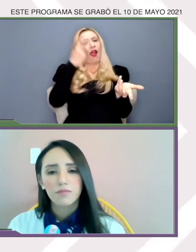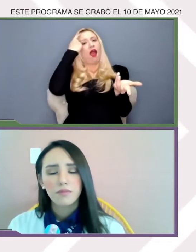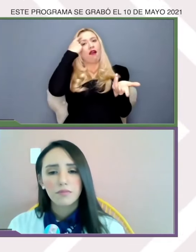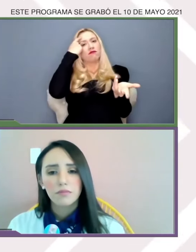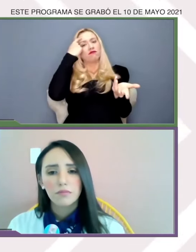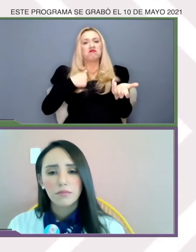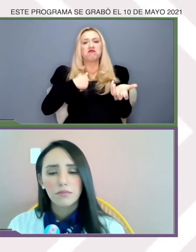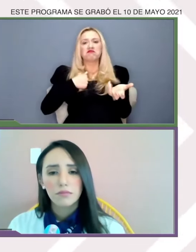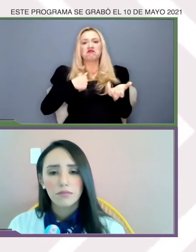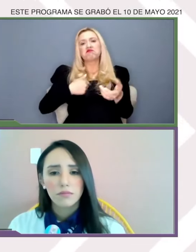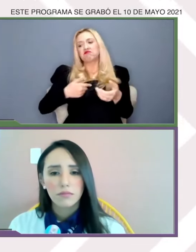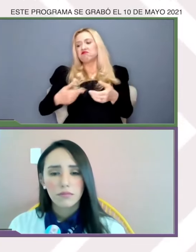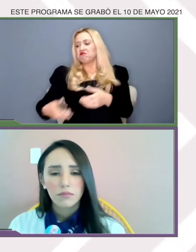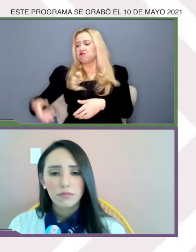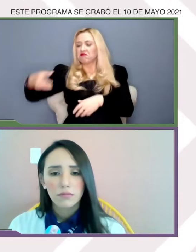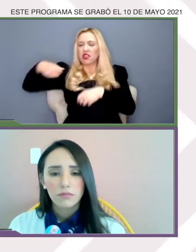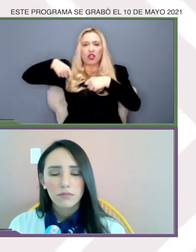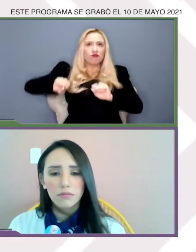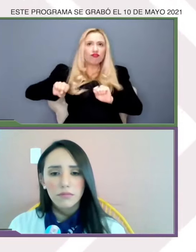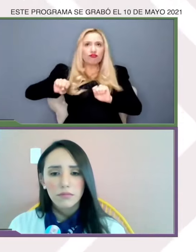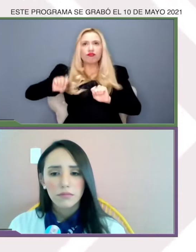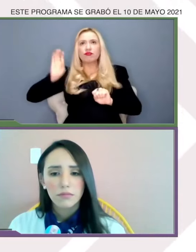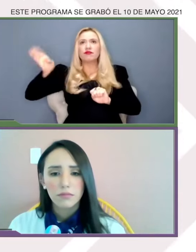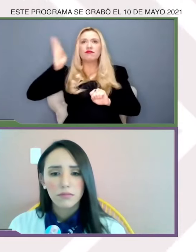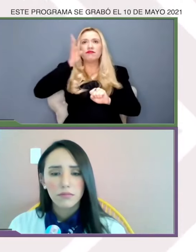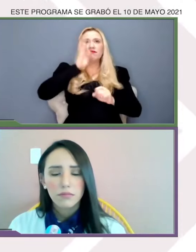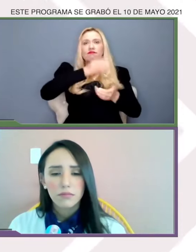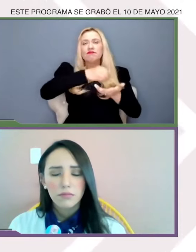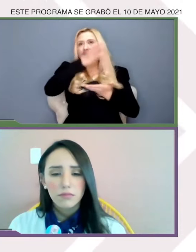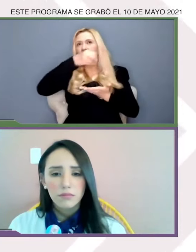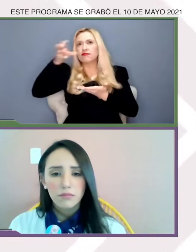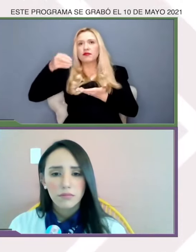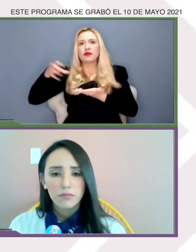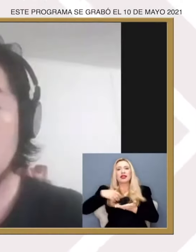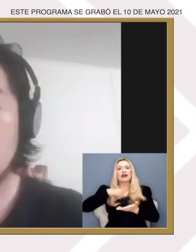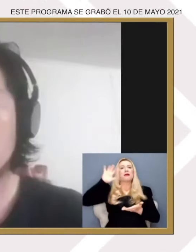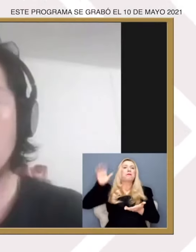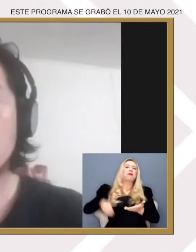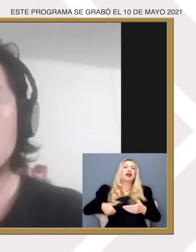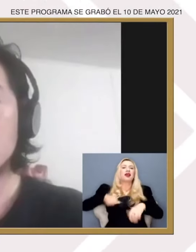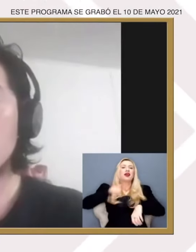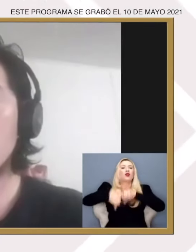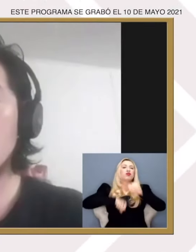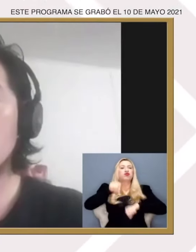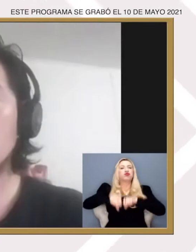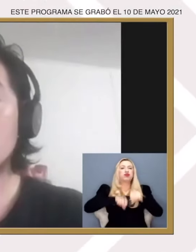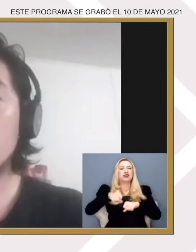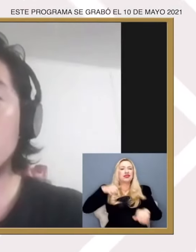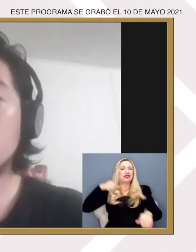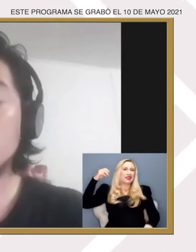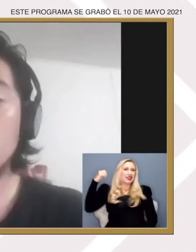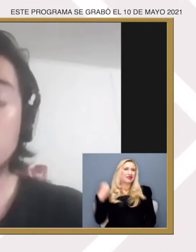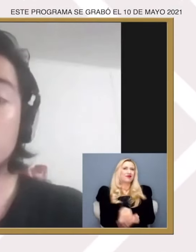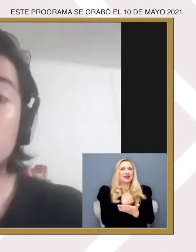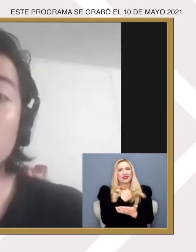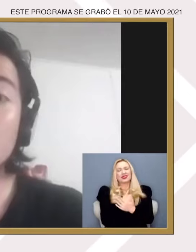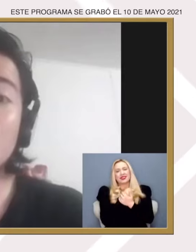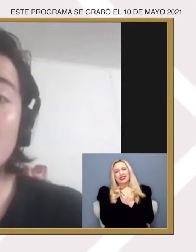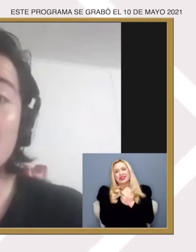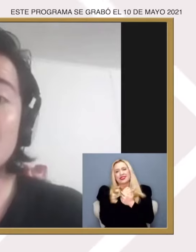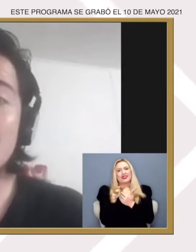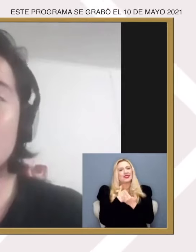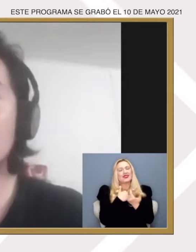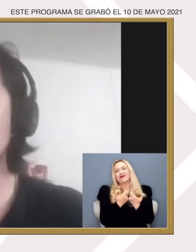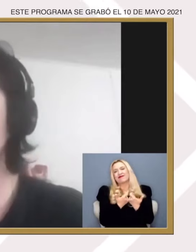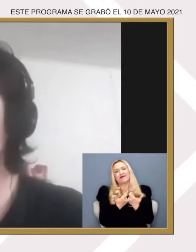bicimensajero por un largo tiempo, tuve un accidente incluso en la bicicleta En ese momento yo no